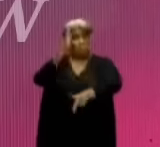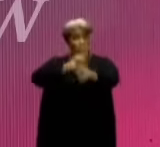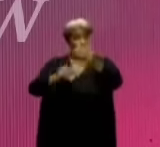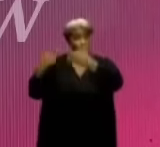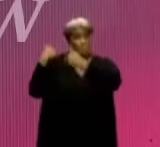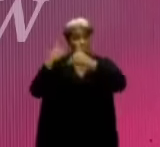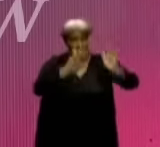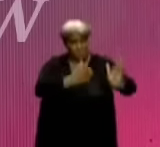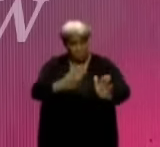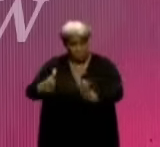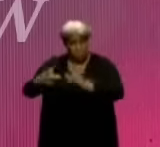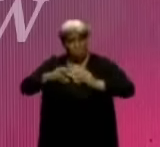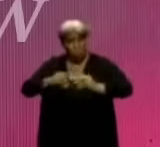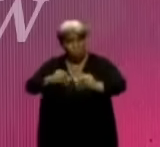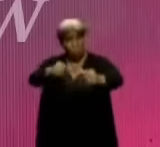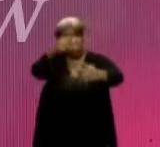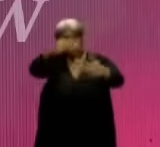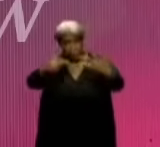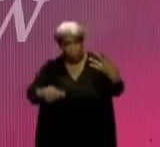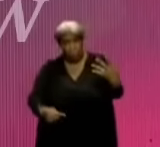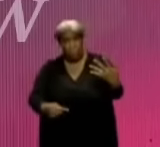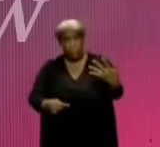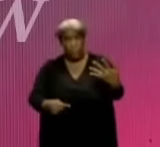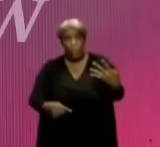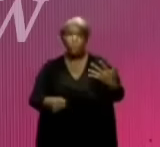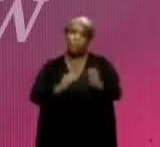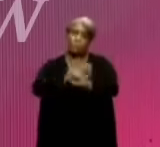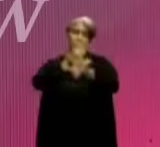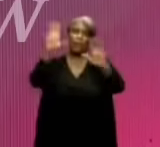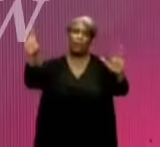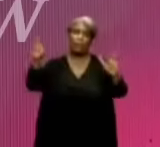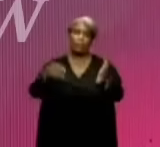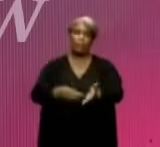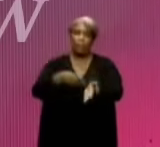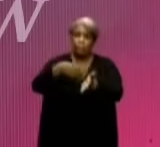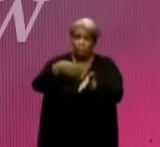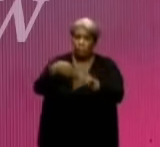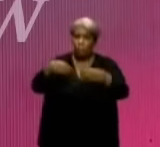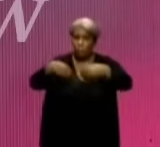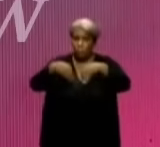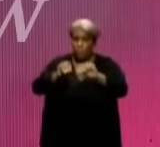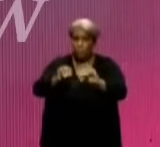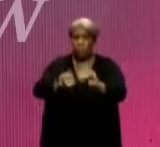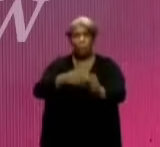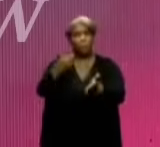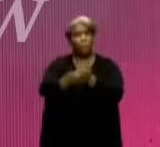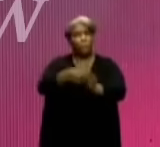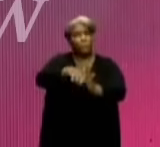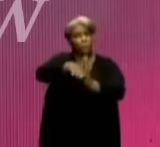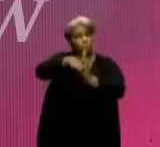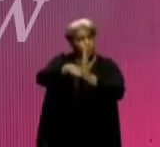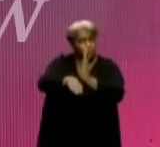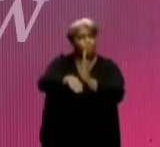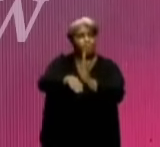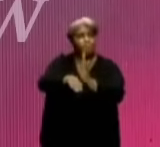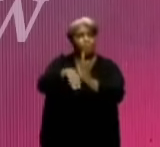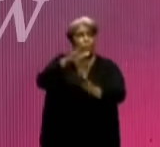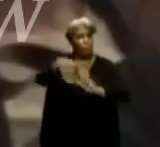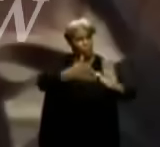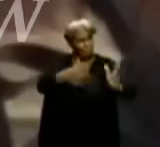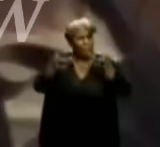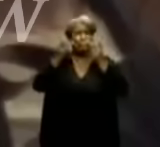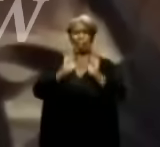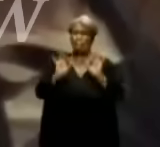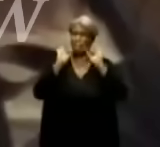un subsidio nuestro pues venden por debajo del precio normal. O sea, todo esto está bien planificado. Hoy yo